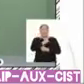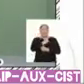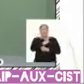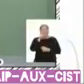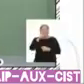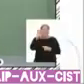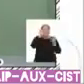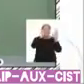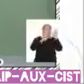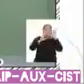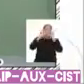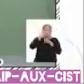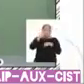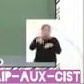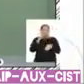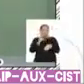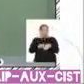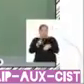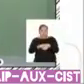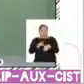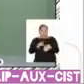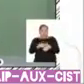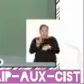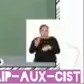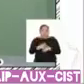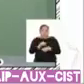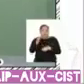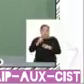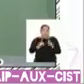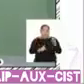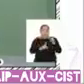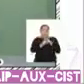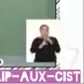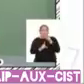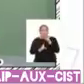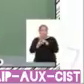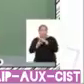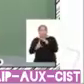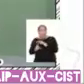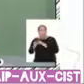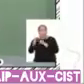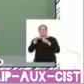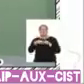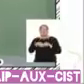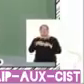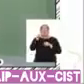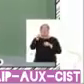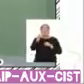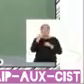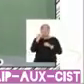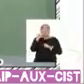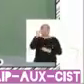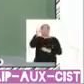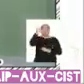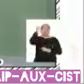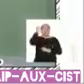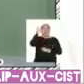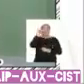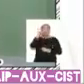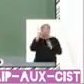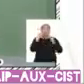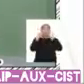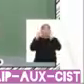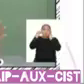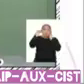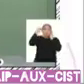inquietudes son normales y se van a ir dando conforme tú vayas creciendo, conforme tú vayas